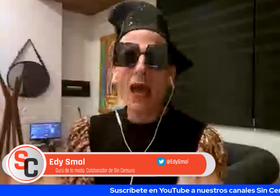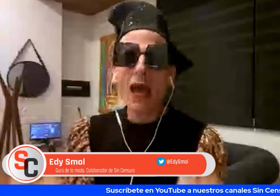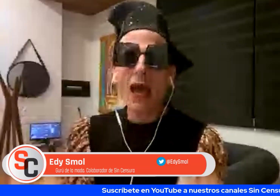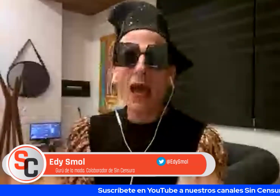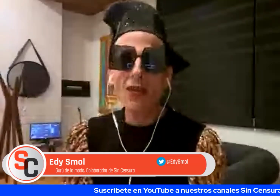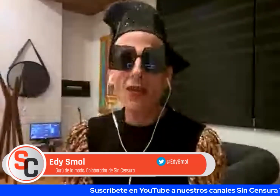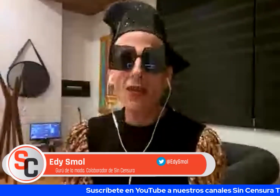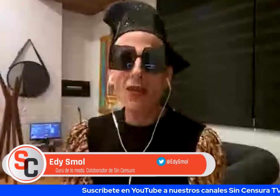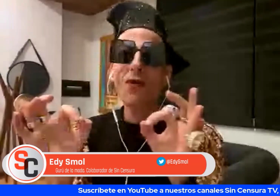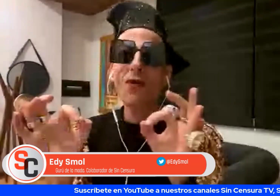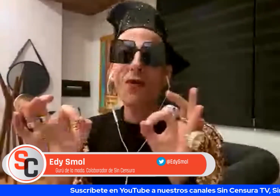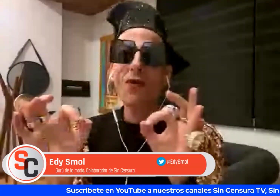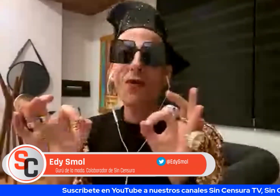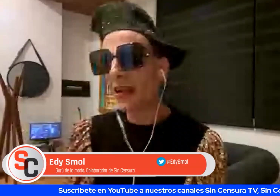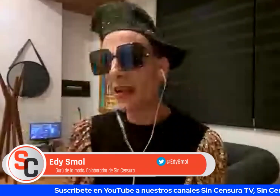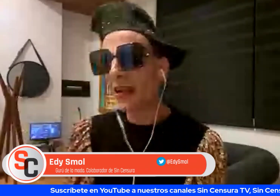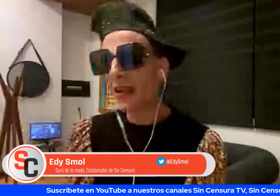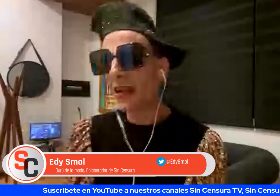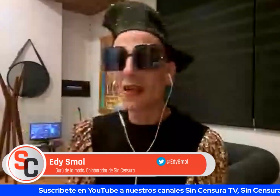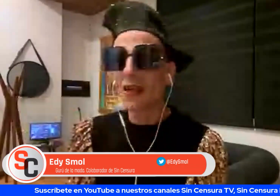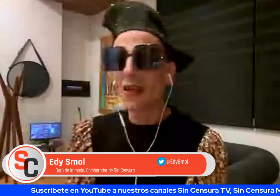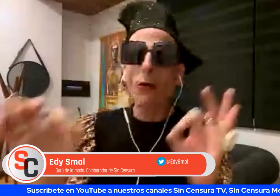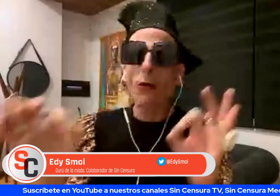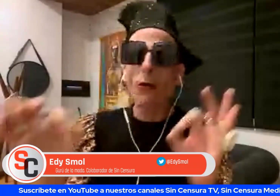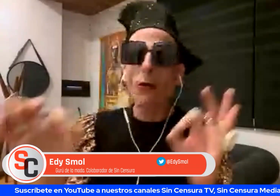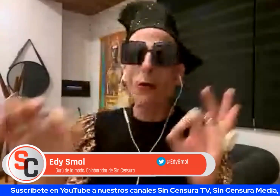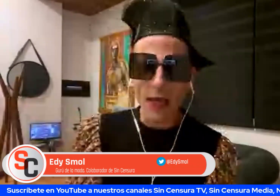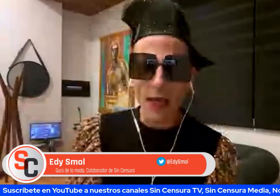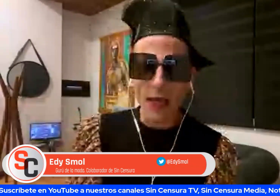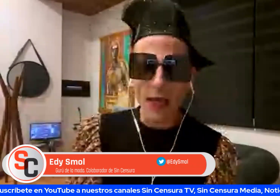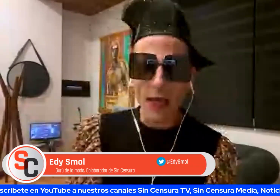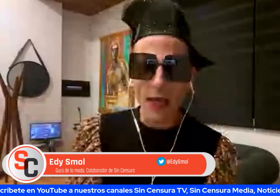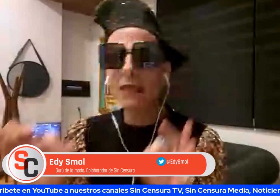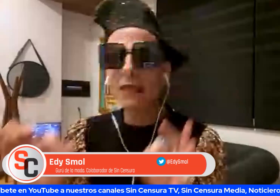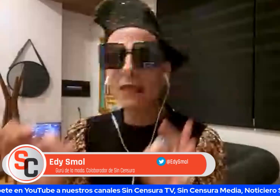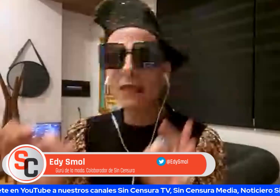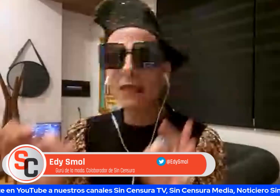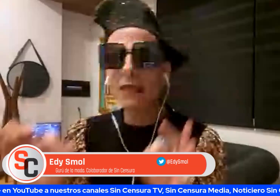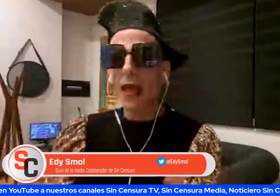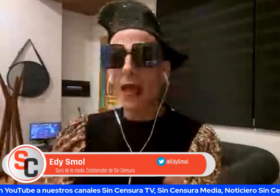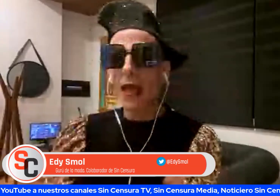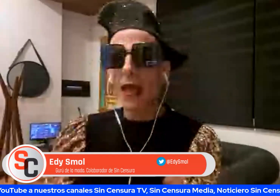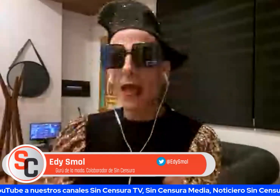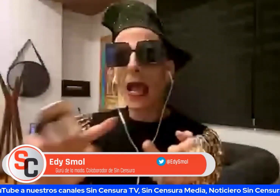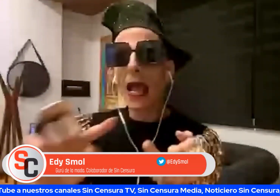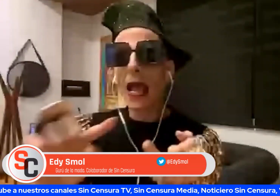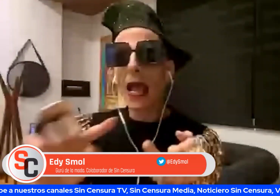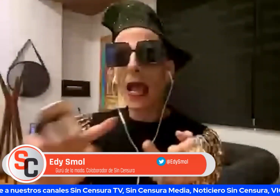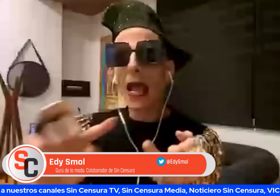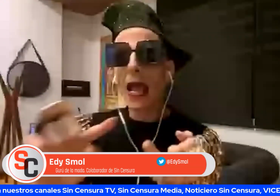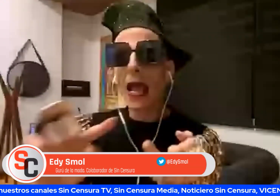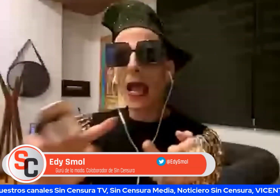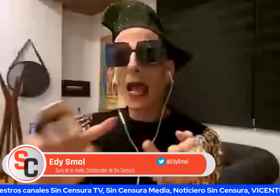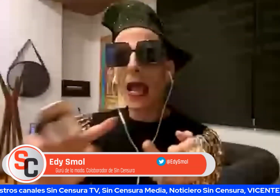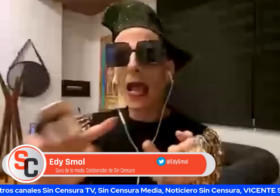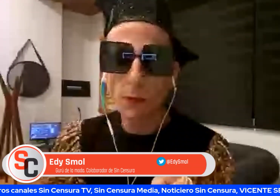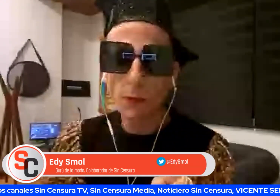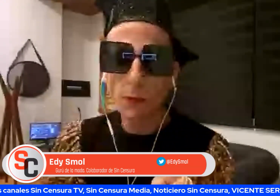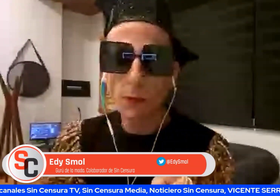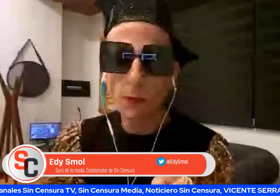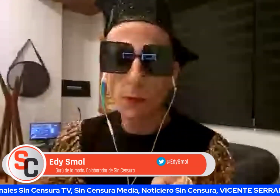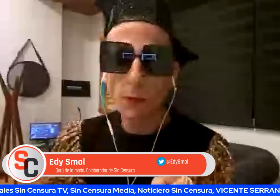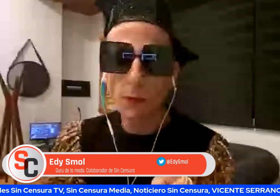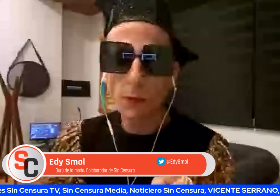voy a decirlo como lo dicen en inglés, outstanding, sobresaliente en la administración de los